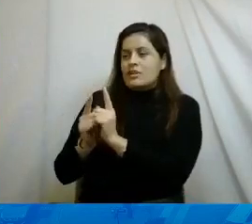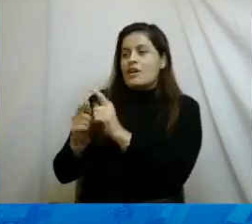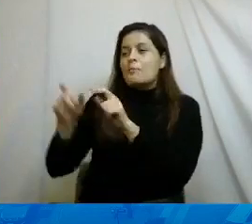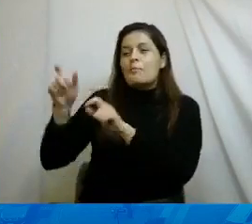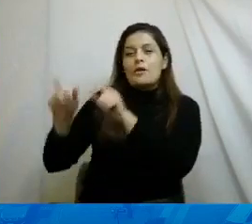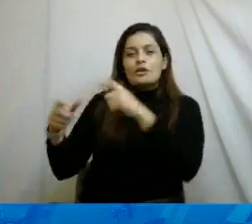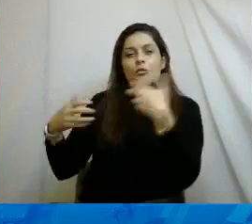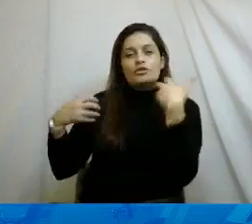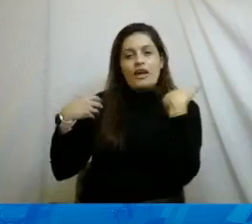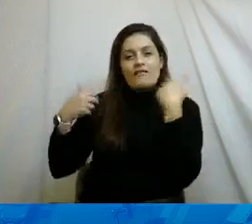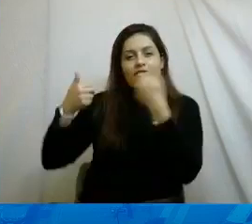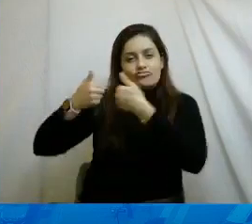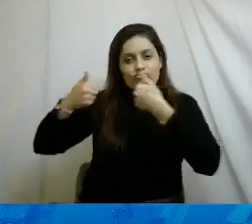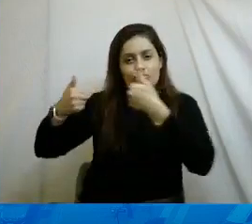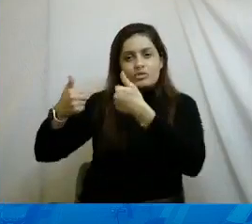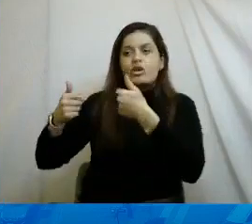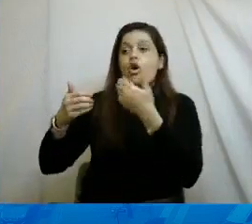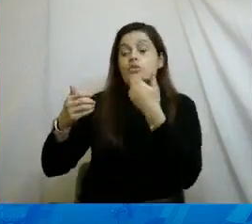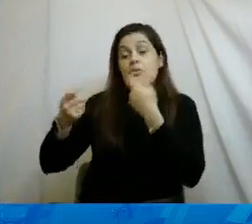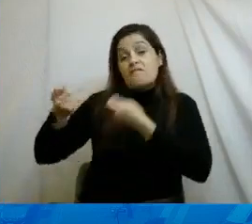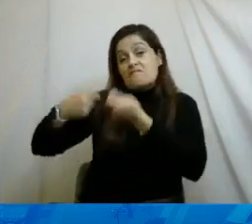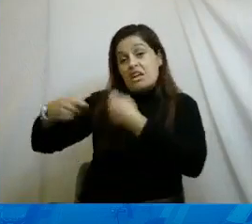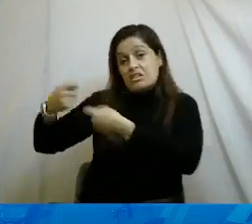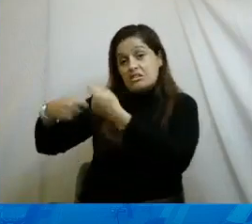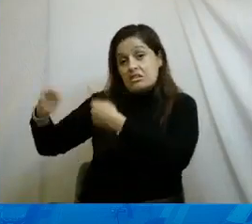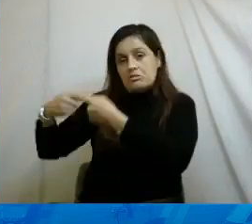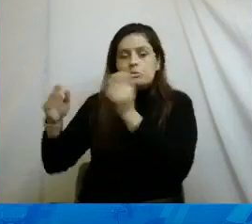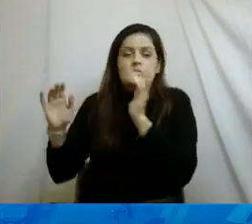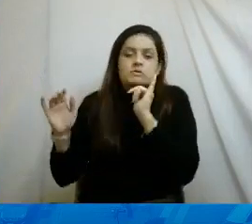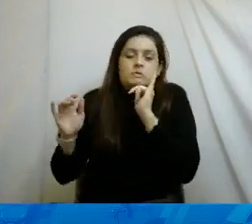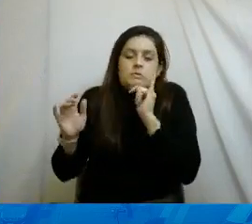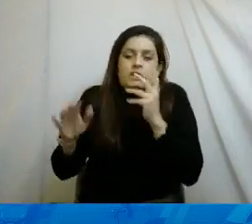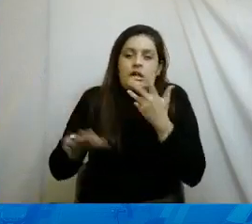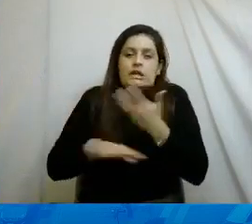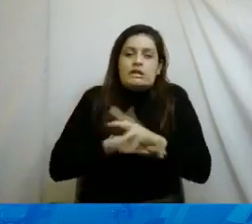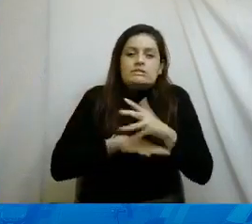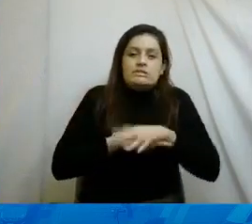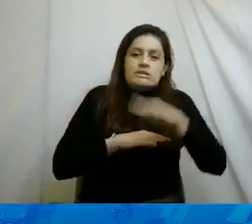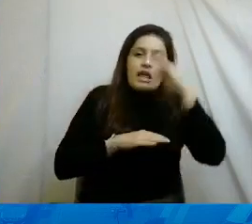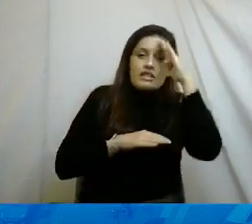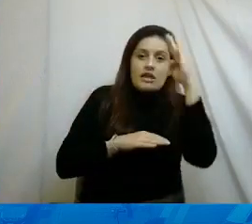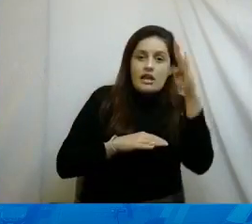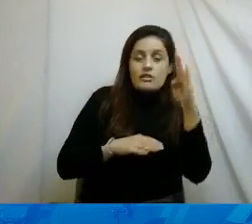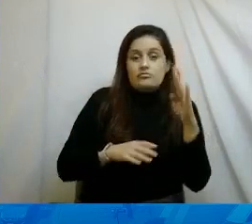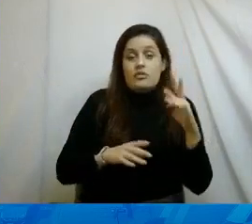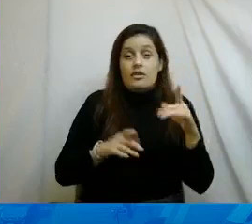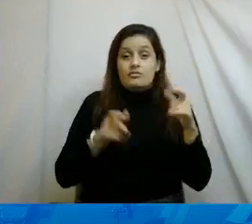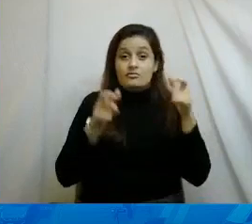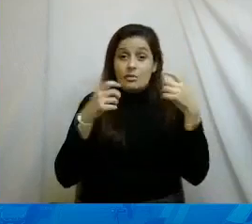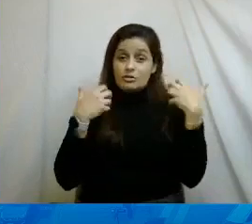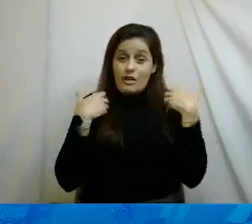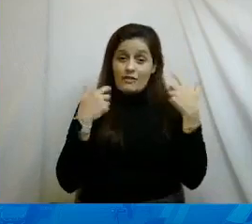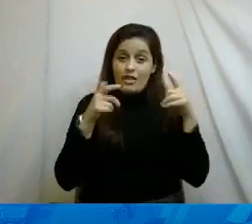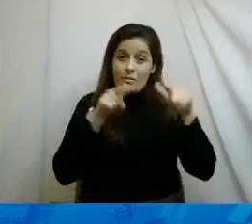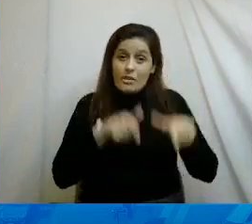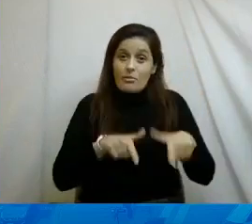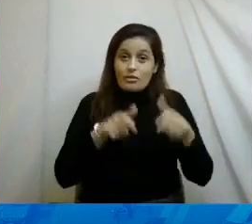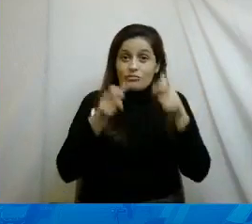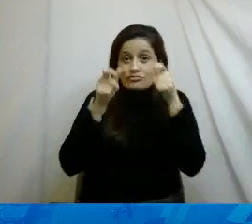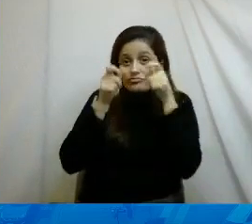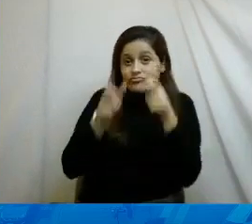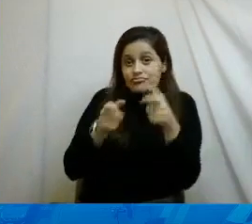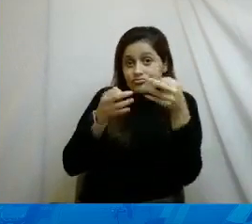comerciantes, con los dirigentes, no sé, cada 15 días, ir comentando los avances que también se está haciendo como administración